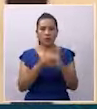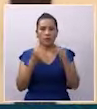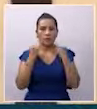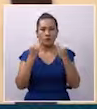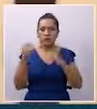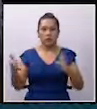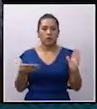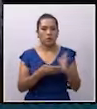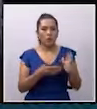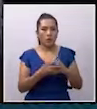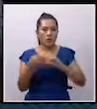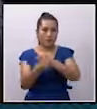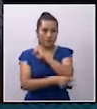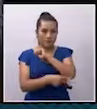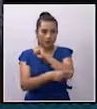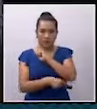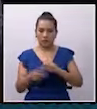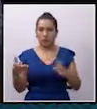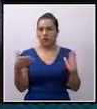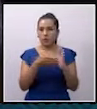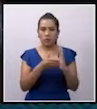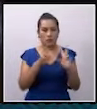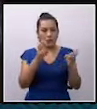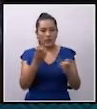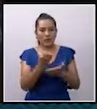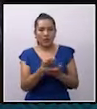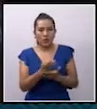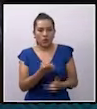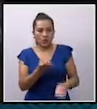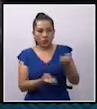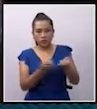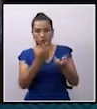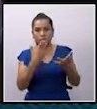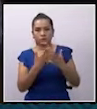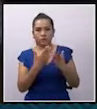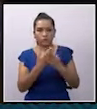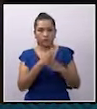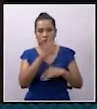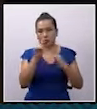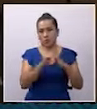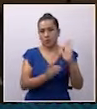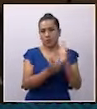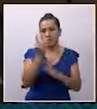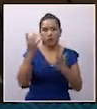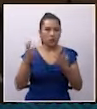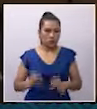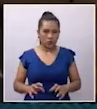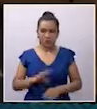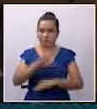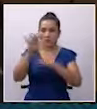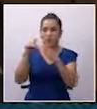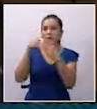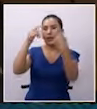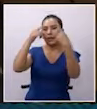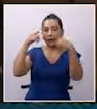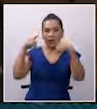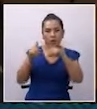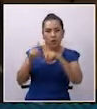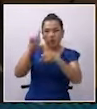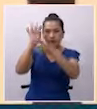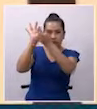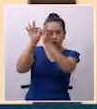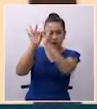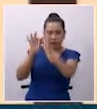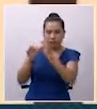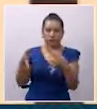del país, en contra de la economía y la estabilidad económica, trabando sistemáticamente la aprobación